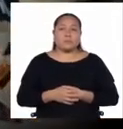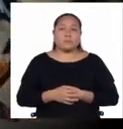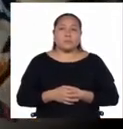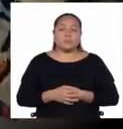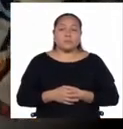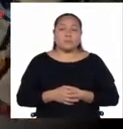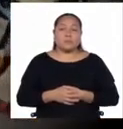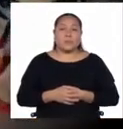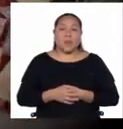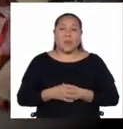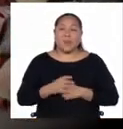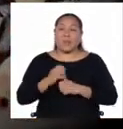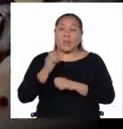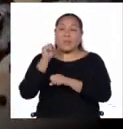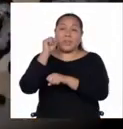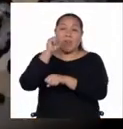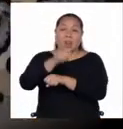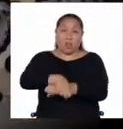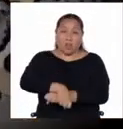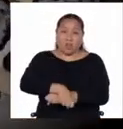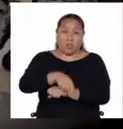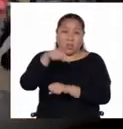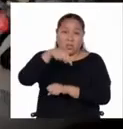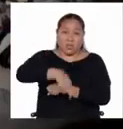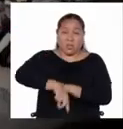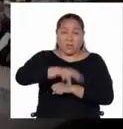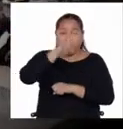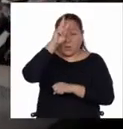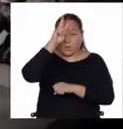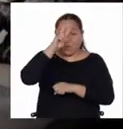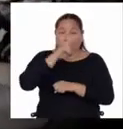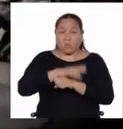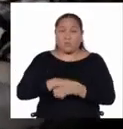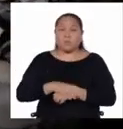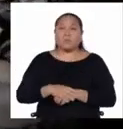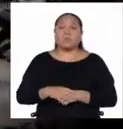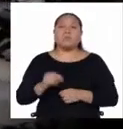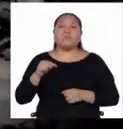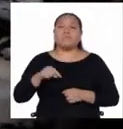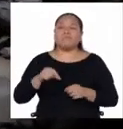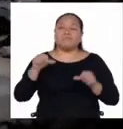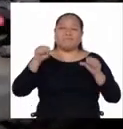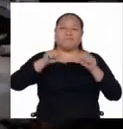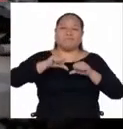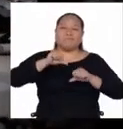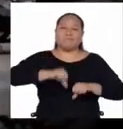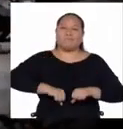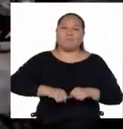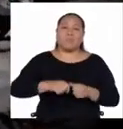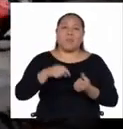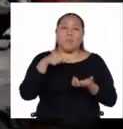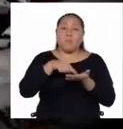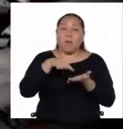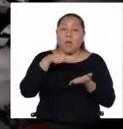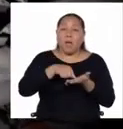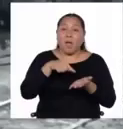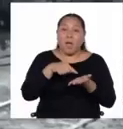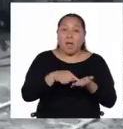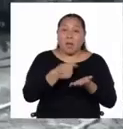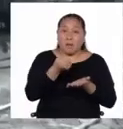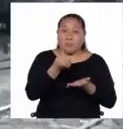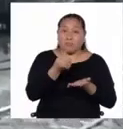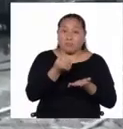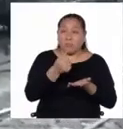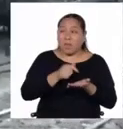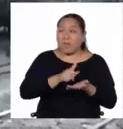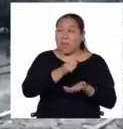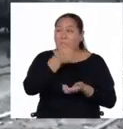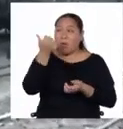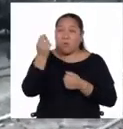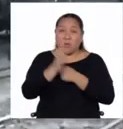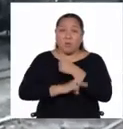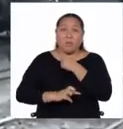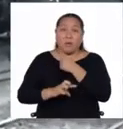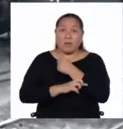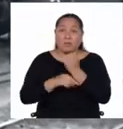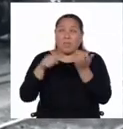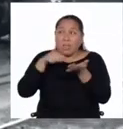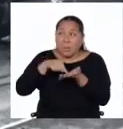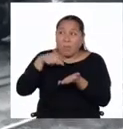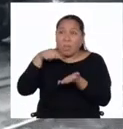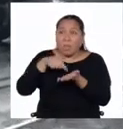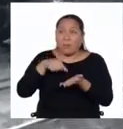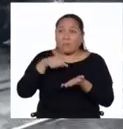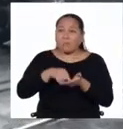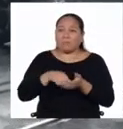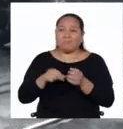La derrota dejó al país en la ruina. La deuda externa era imposible de pagar y los ferrocarriles estaban